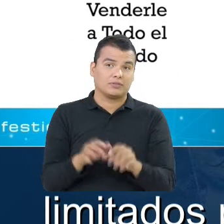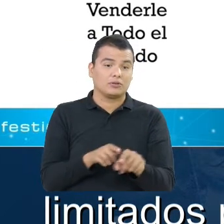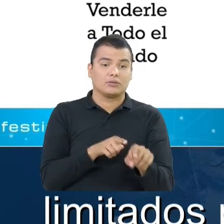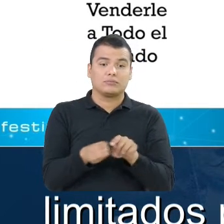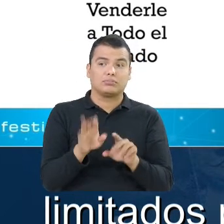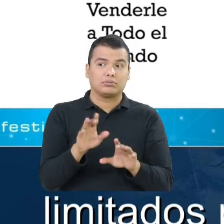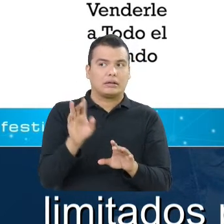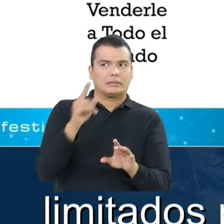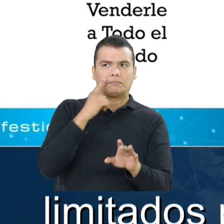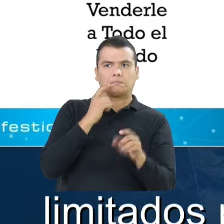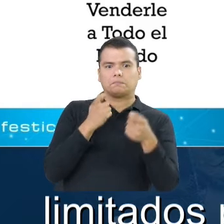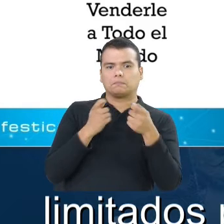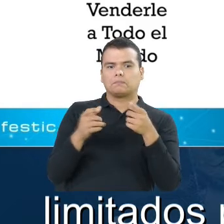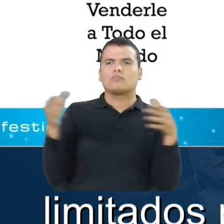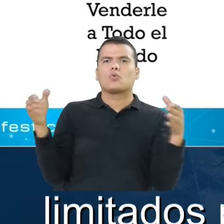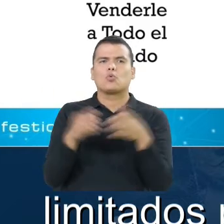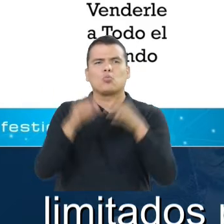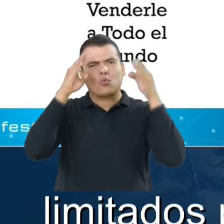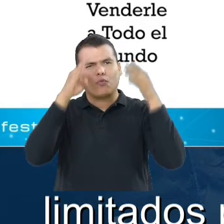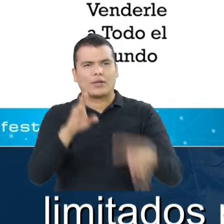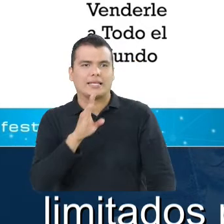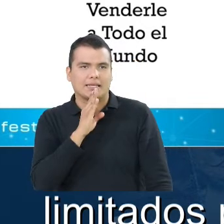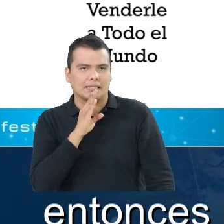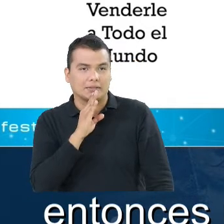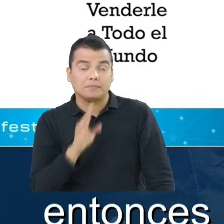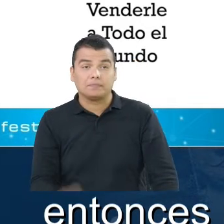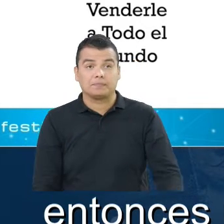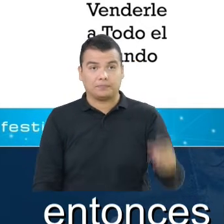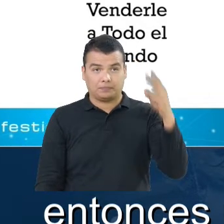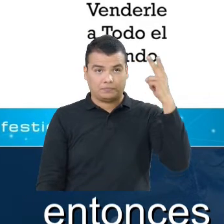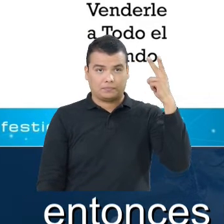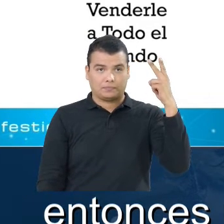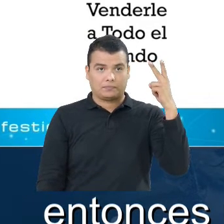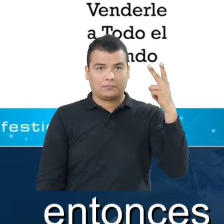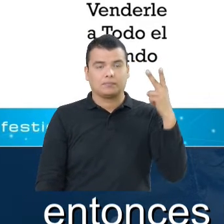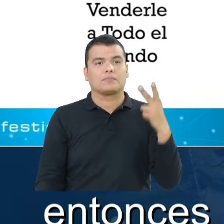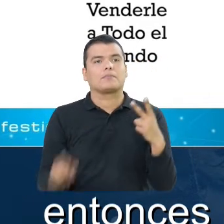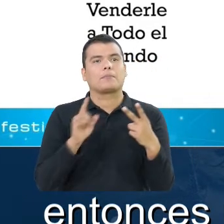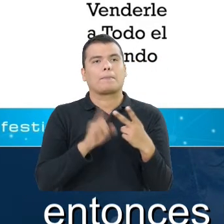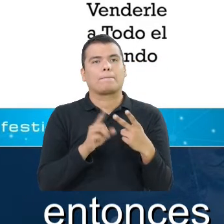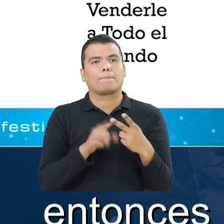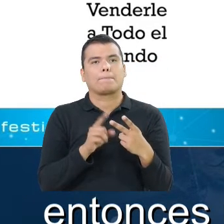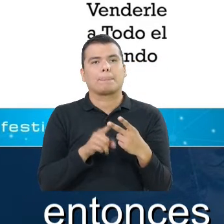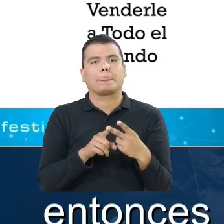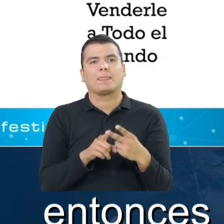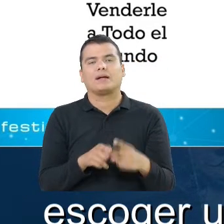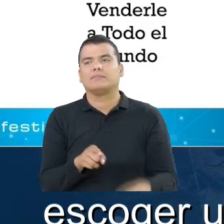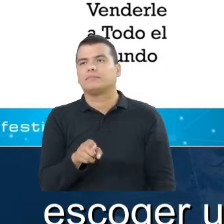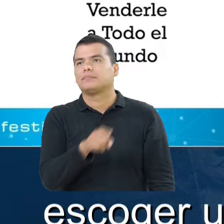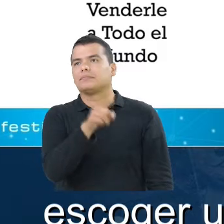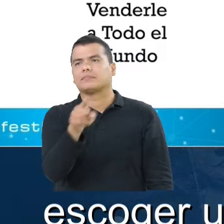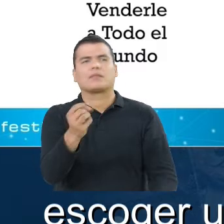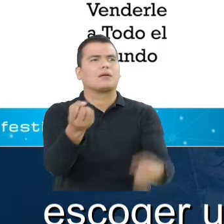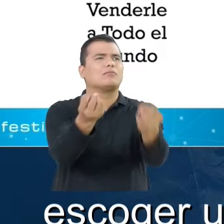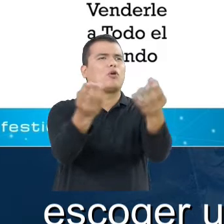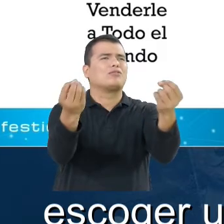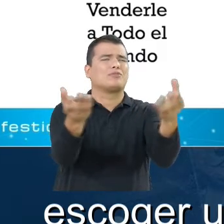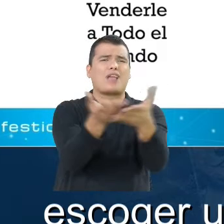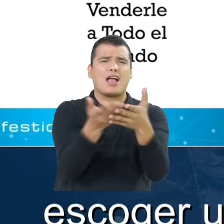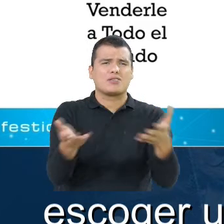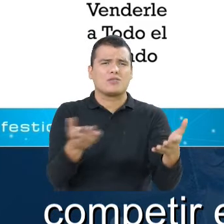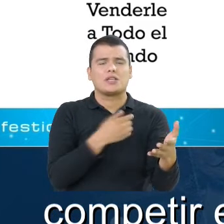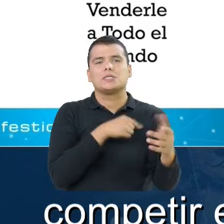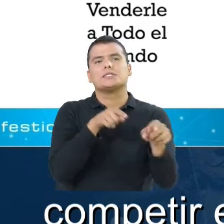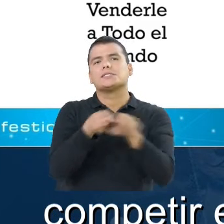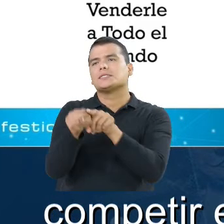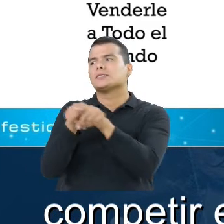que escoger un nicho en particular. Segundo, competir en un mercado saturado. Lo que les estaba diciendo hace un momento.